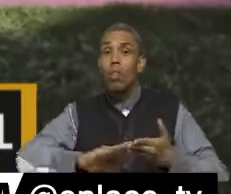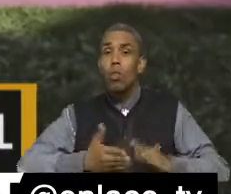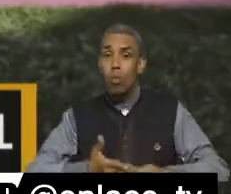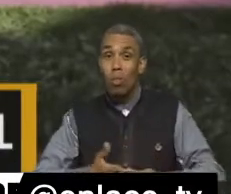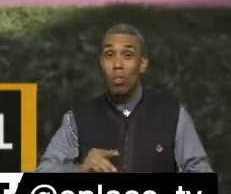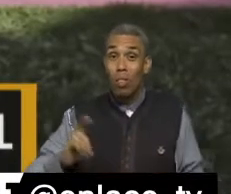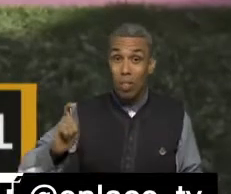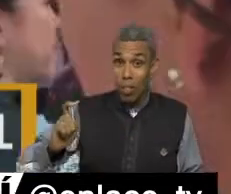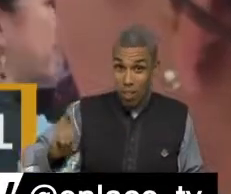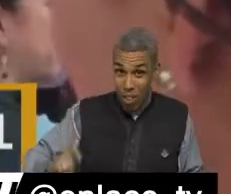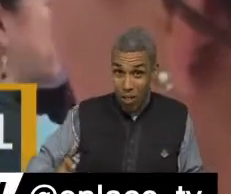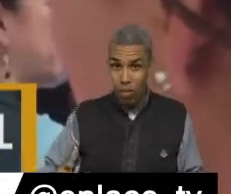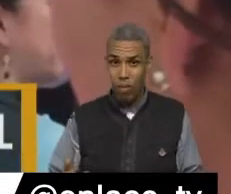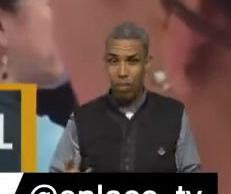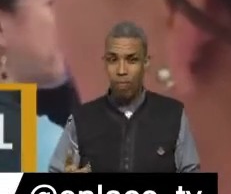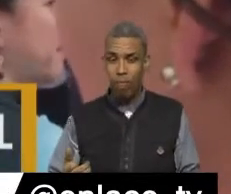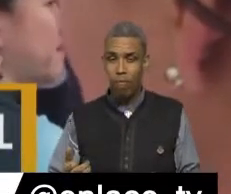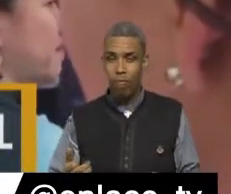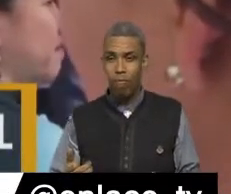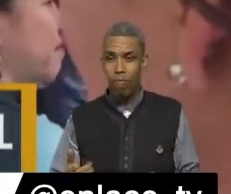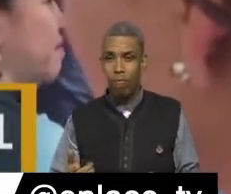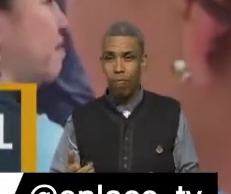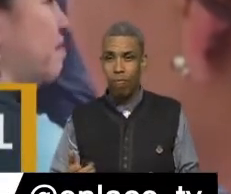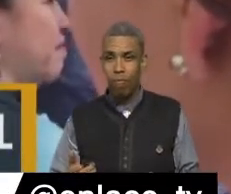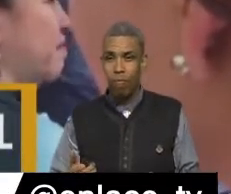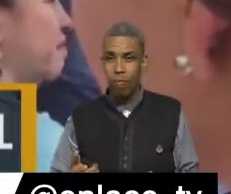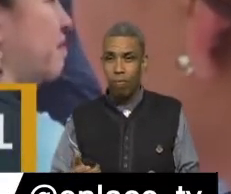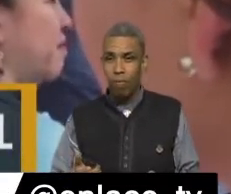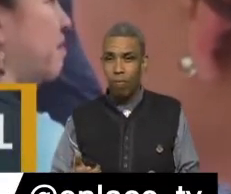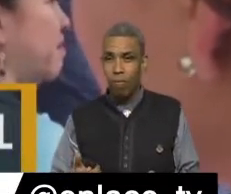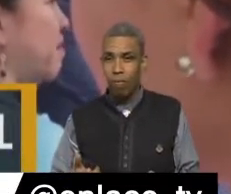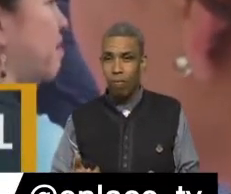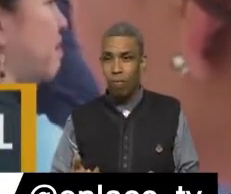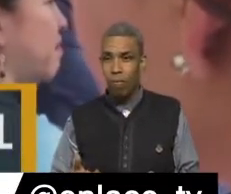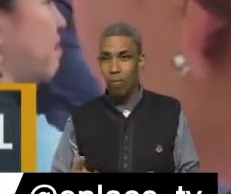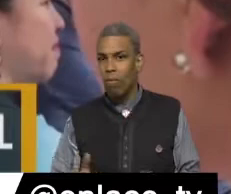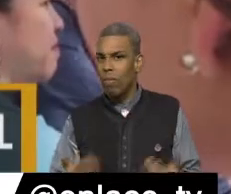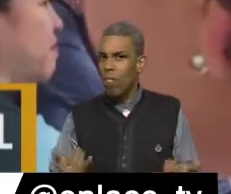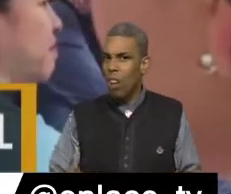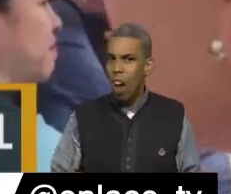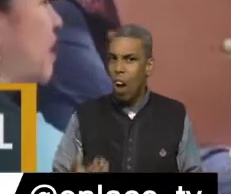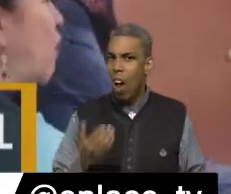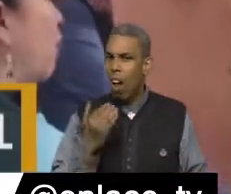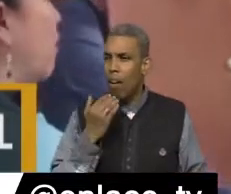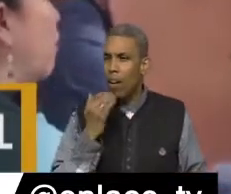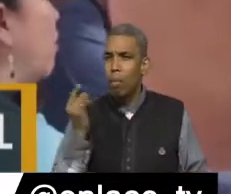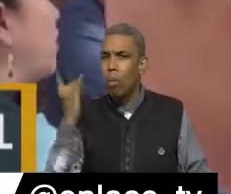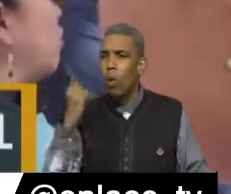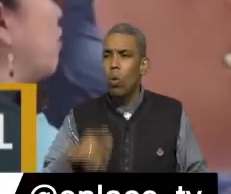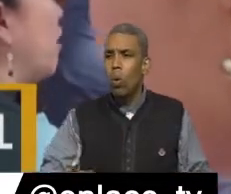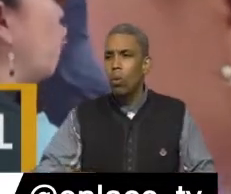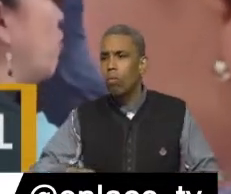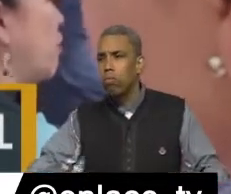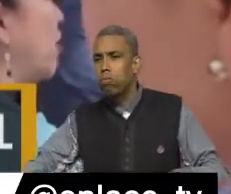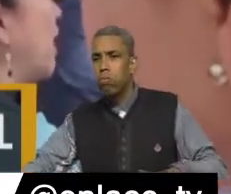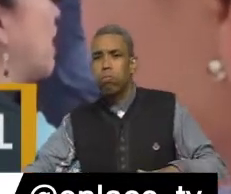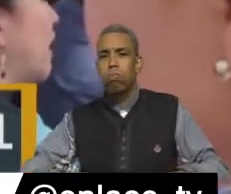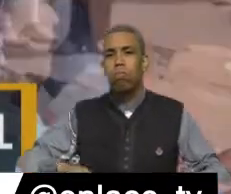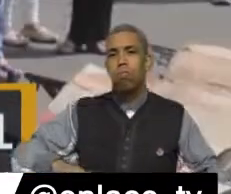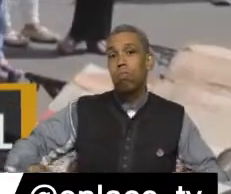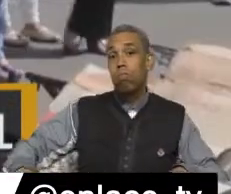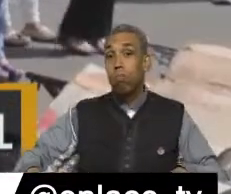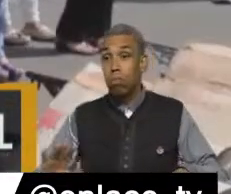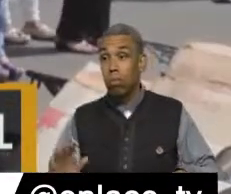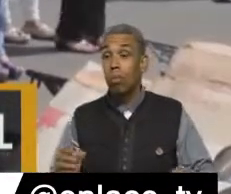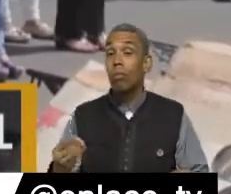al entorno del establecimiento pues empiece ya como a familiarizarse en cierto sentido de lo que tiene que ver con los sismos,